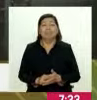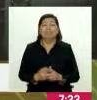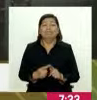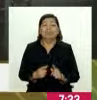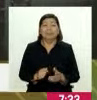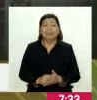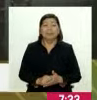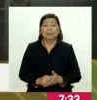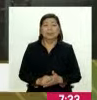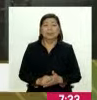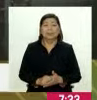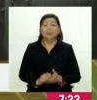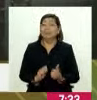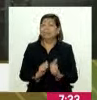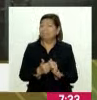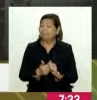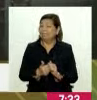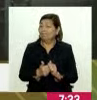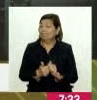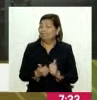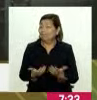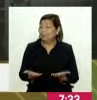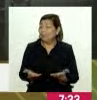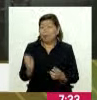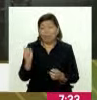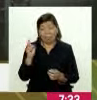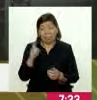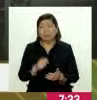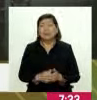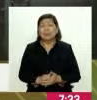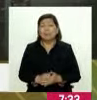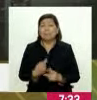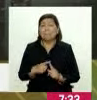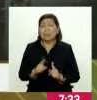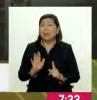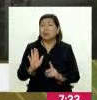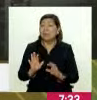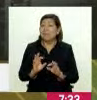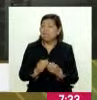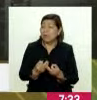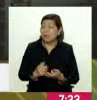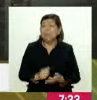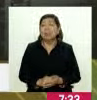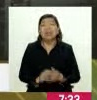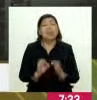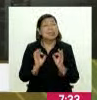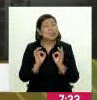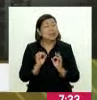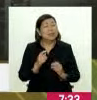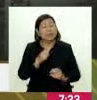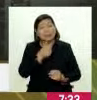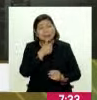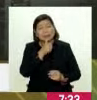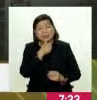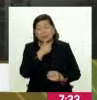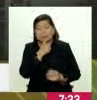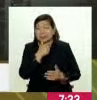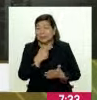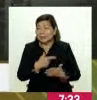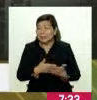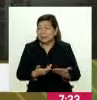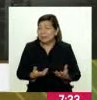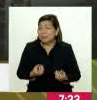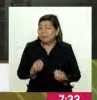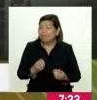casos se ha convertido pues en una situación bastante compleja. Perder un familiar siempre es doloroso y creo que